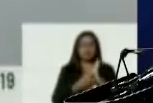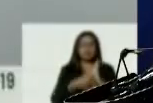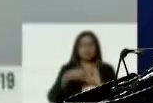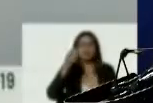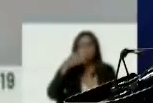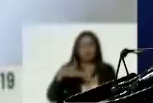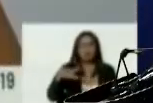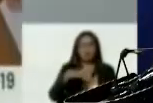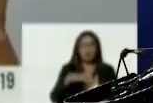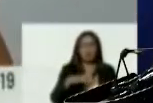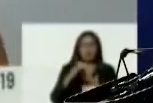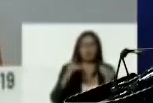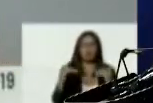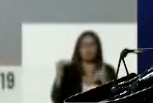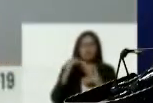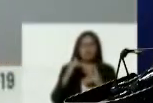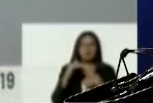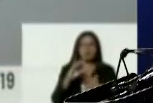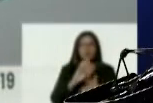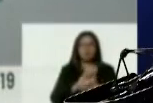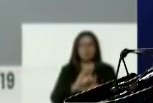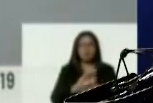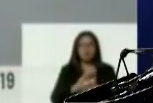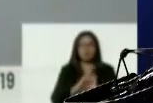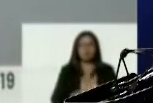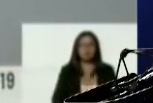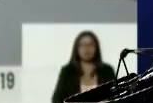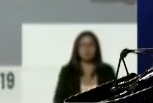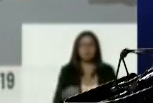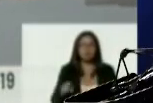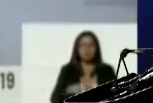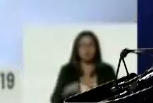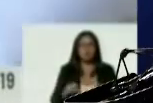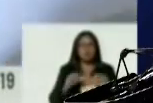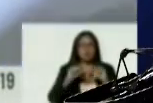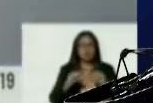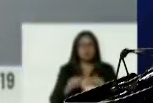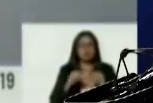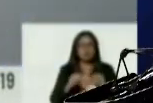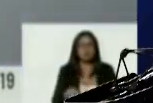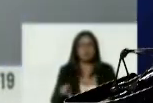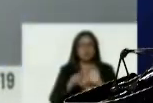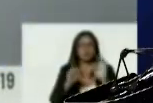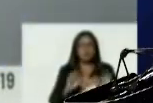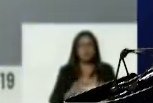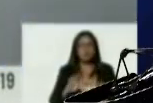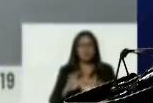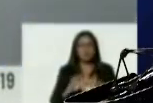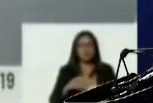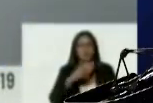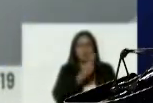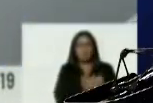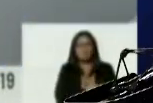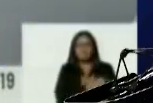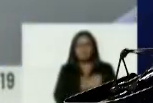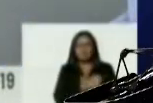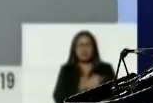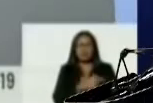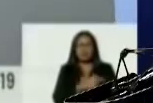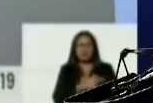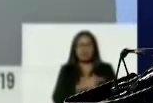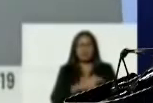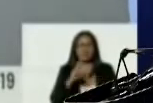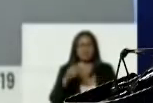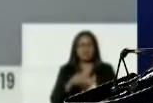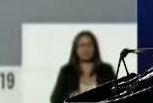gente necesita trabajar, necesita producir, el comercio, la industria, la empresa, el